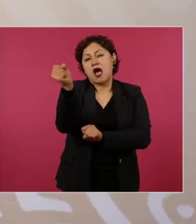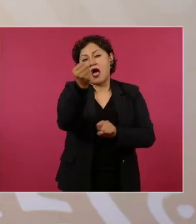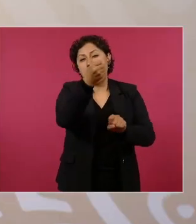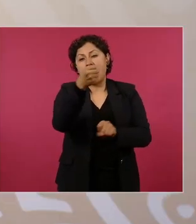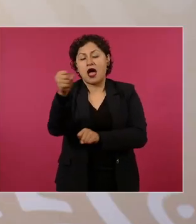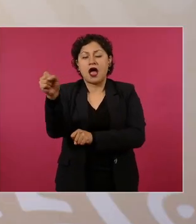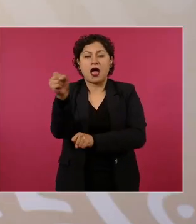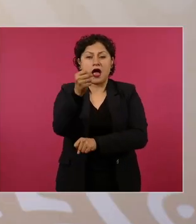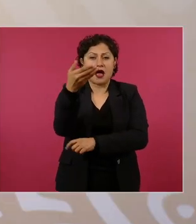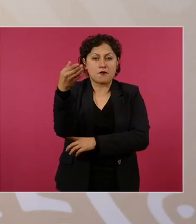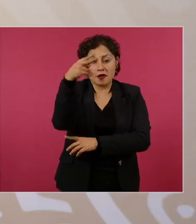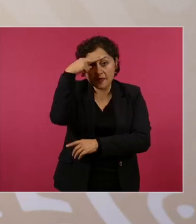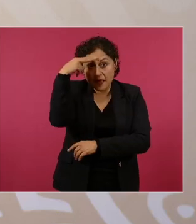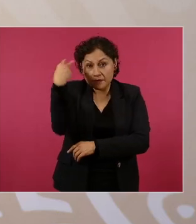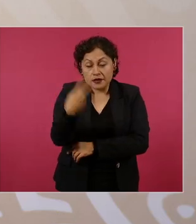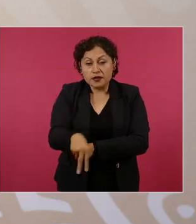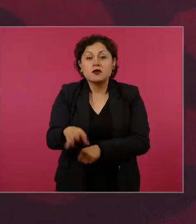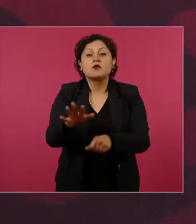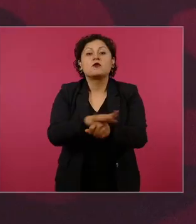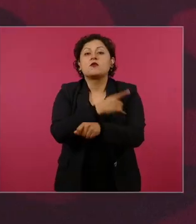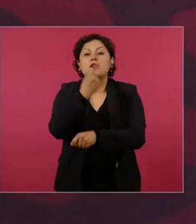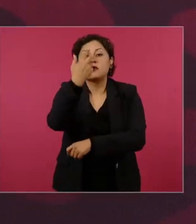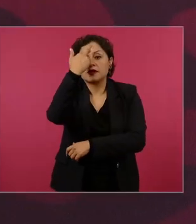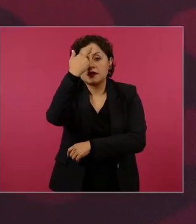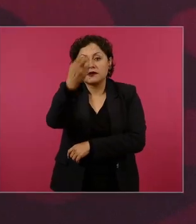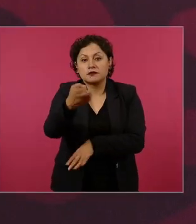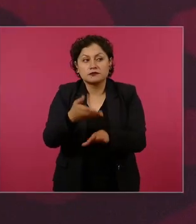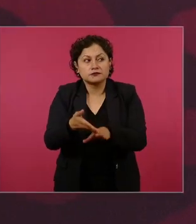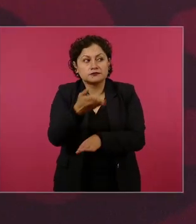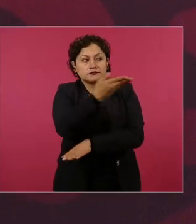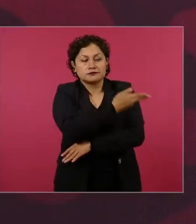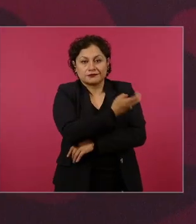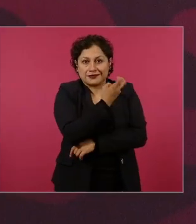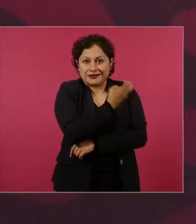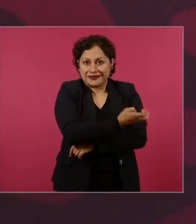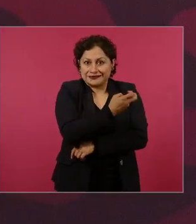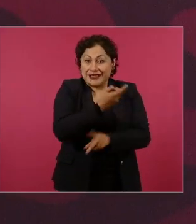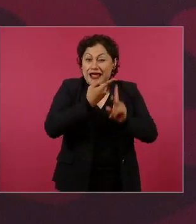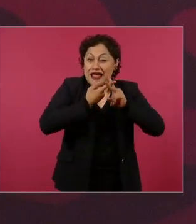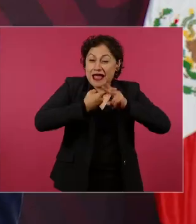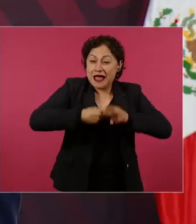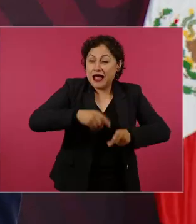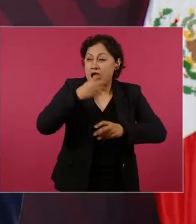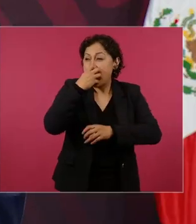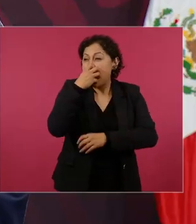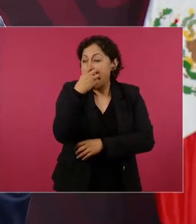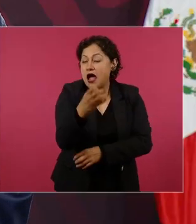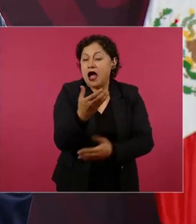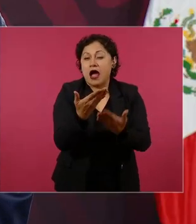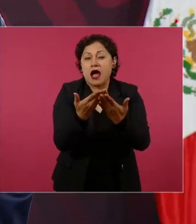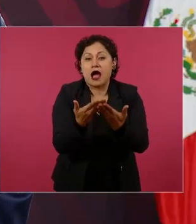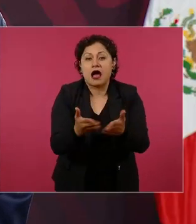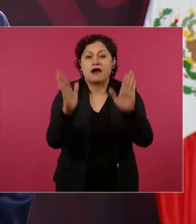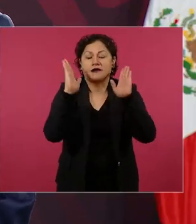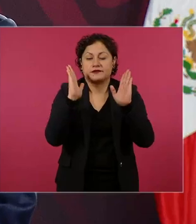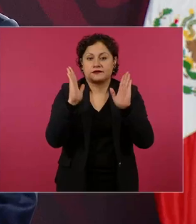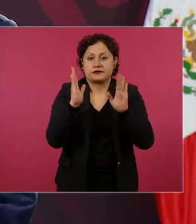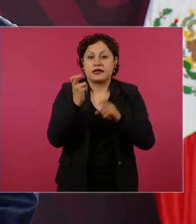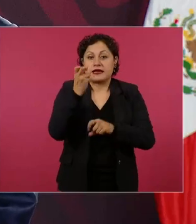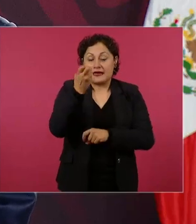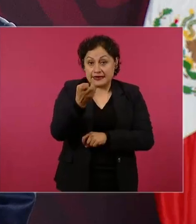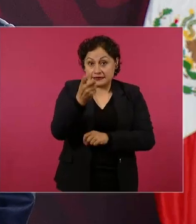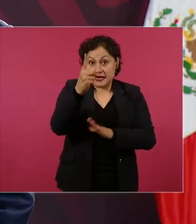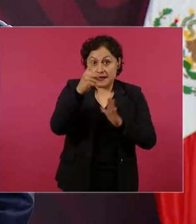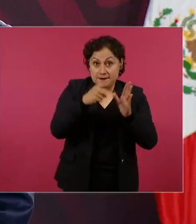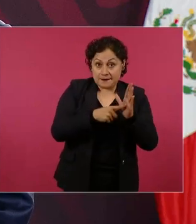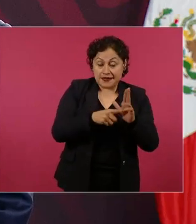la consumación de la independencia, que fue en 1821, sino fue el